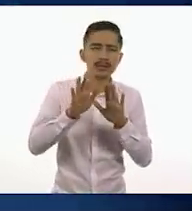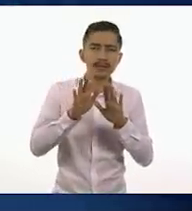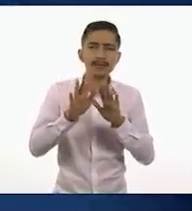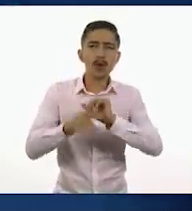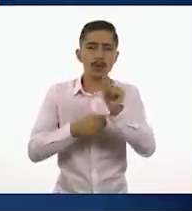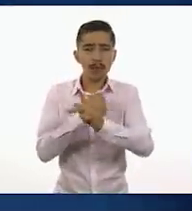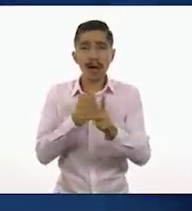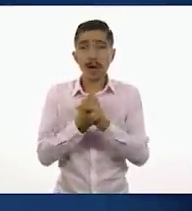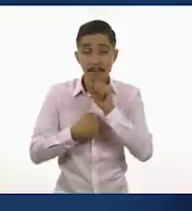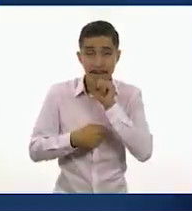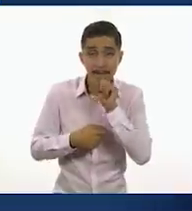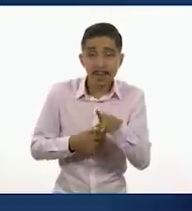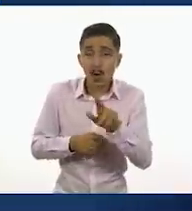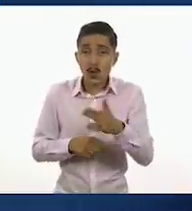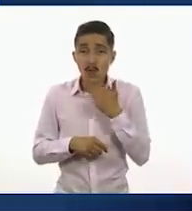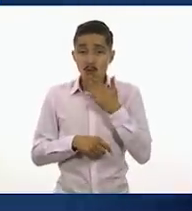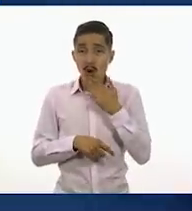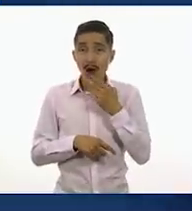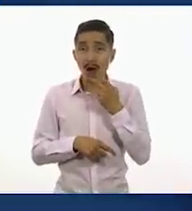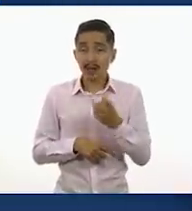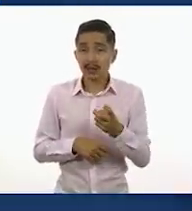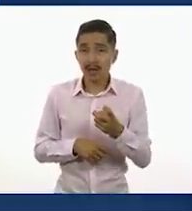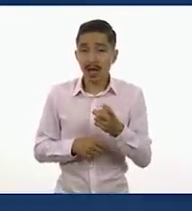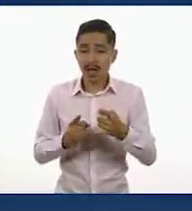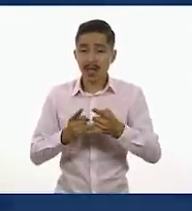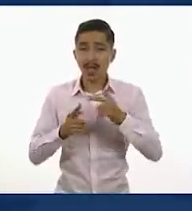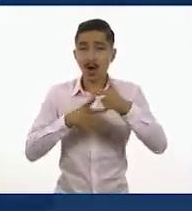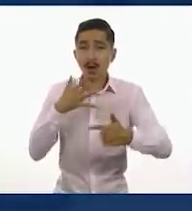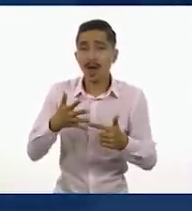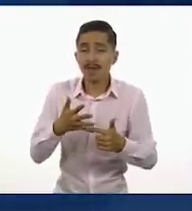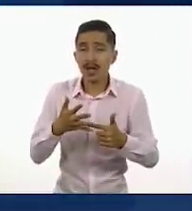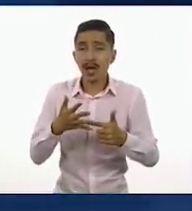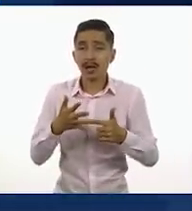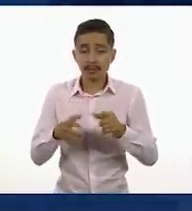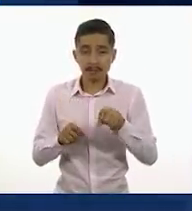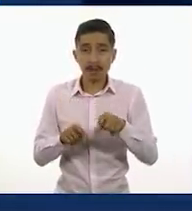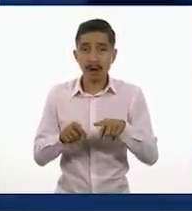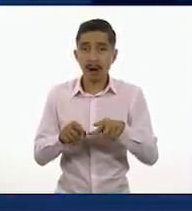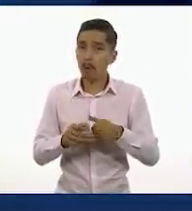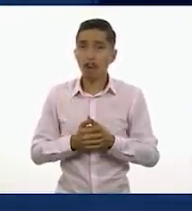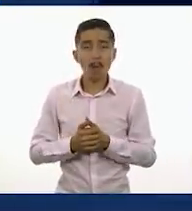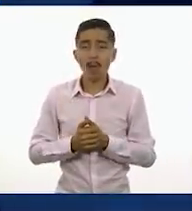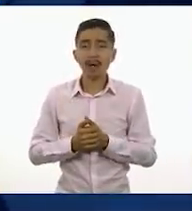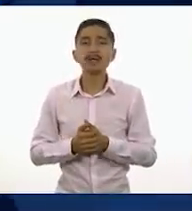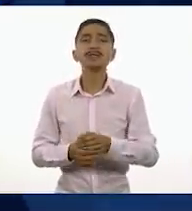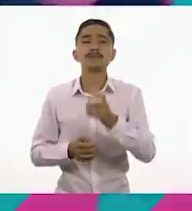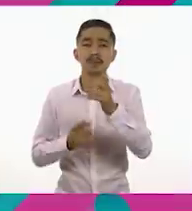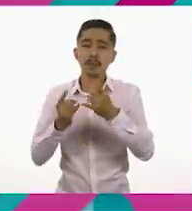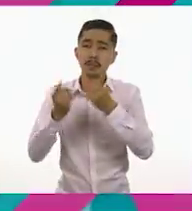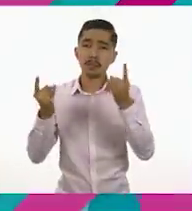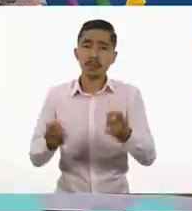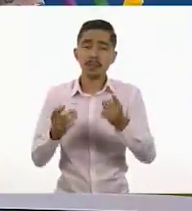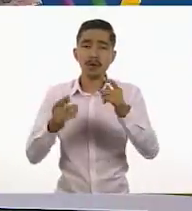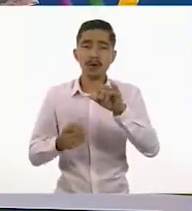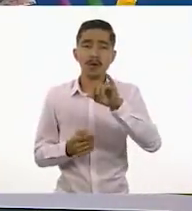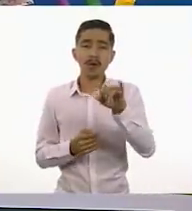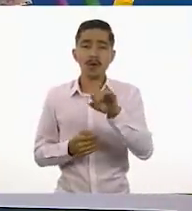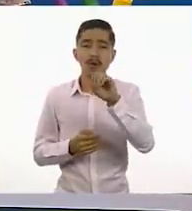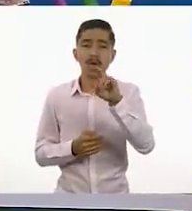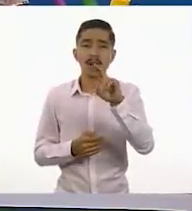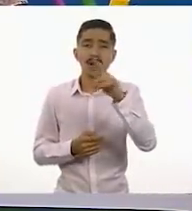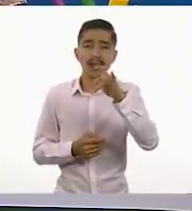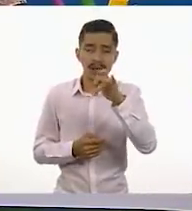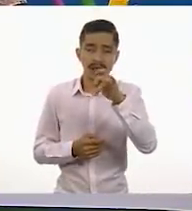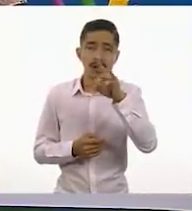otra reliquia de las disciplinas geográficas. Muy bien, pues este es un cuento de Jorge Luis Borges, como